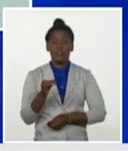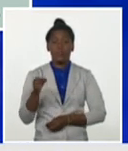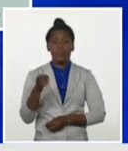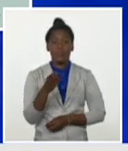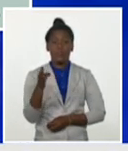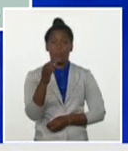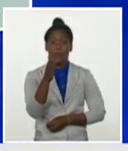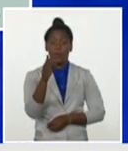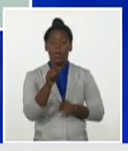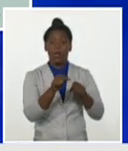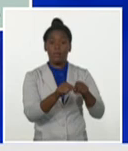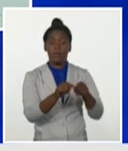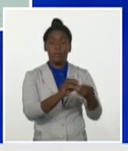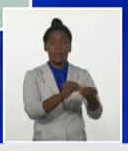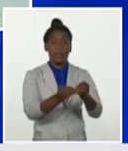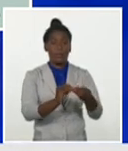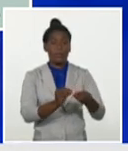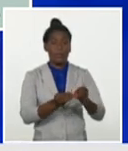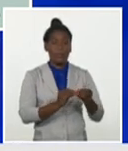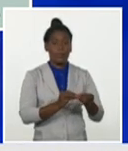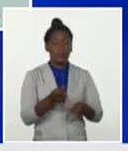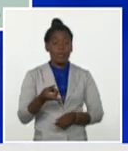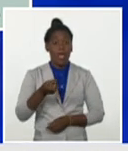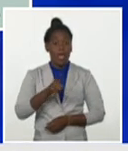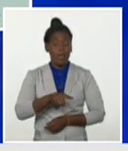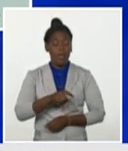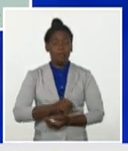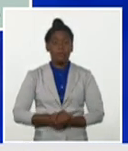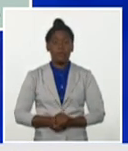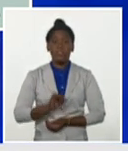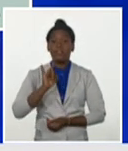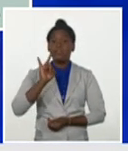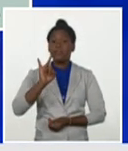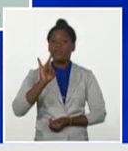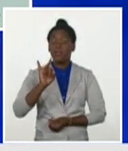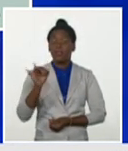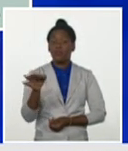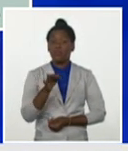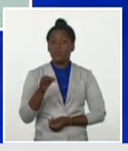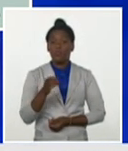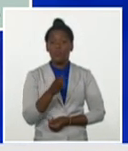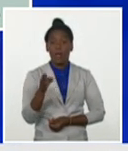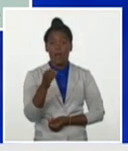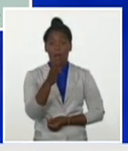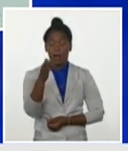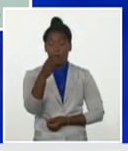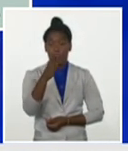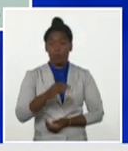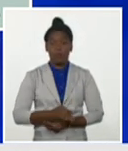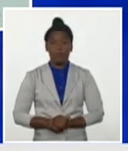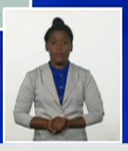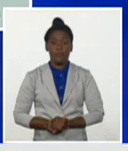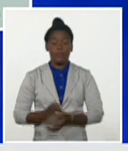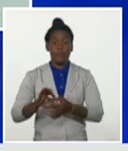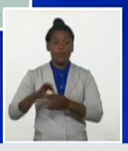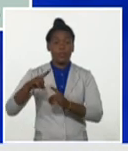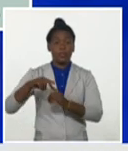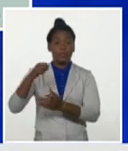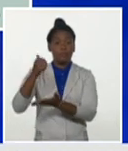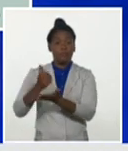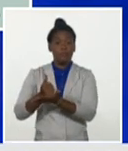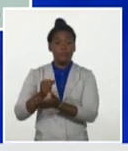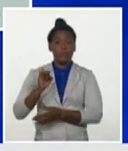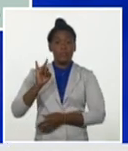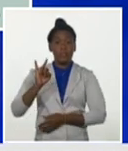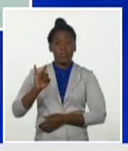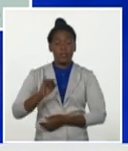hecho, ayer, de los 15 casos, 7 son del municipio de Baracoa, de Guantánamo municipio 7 y